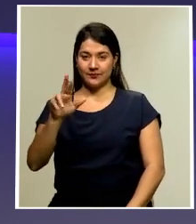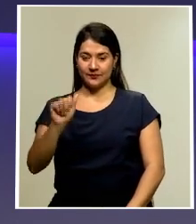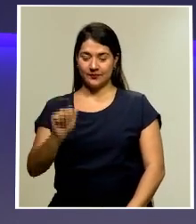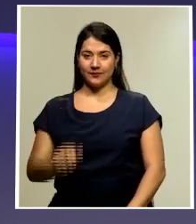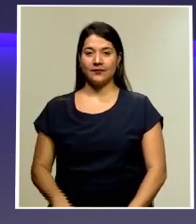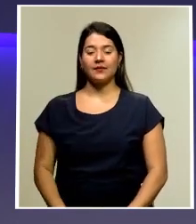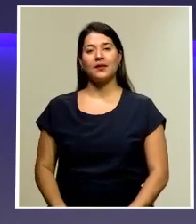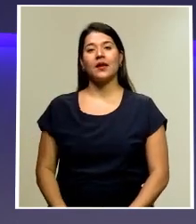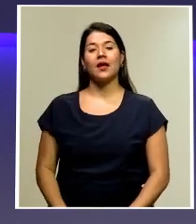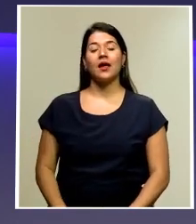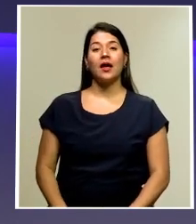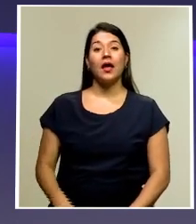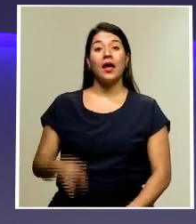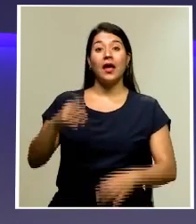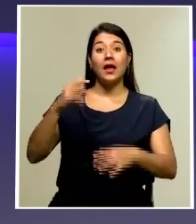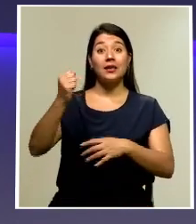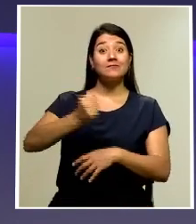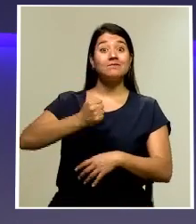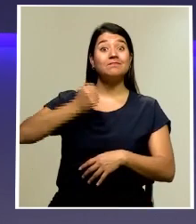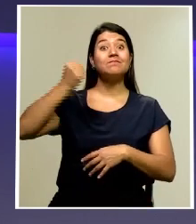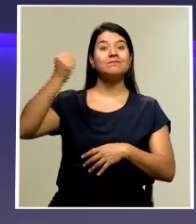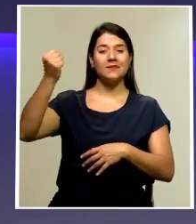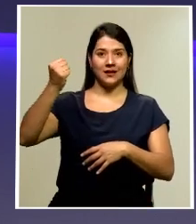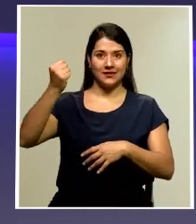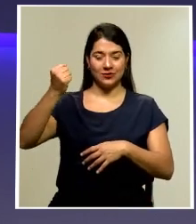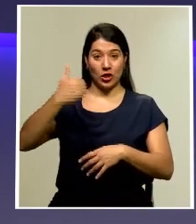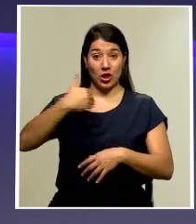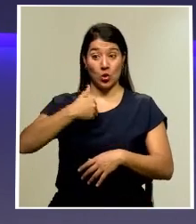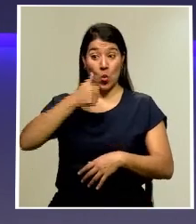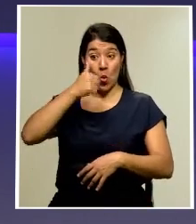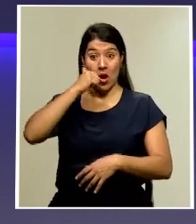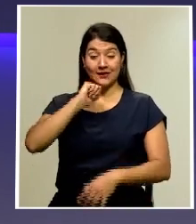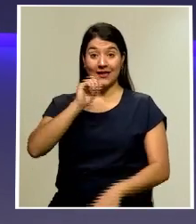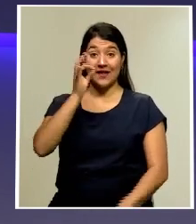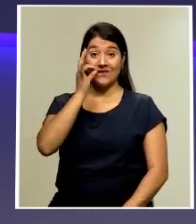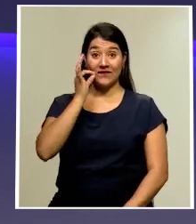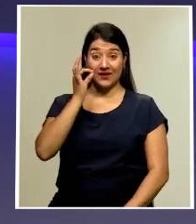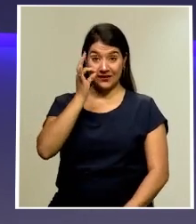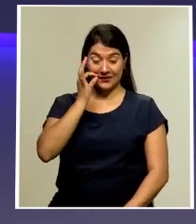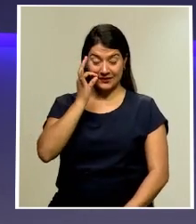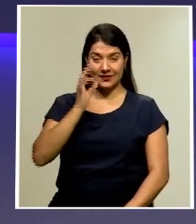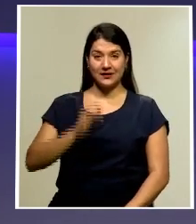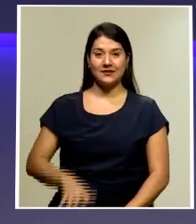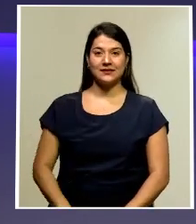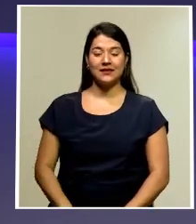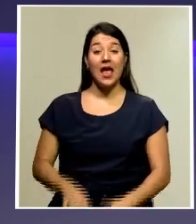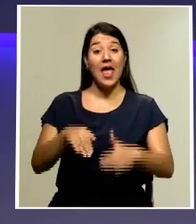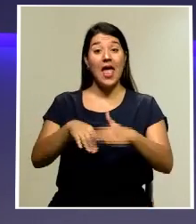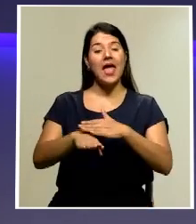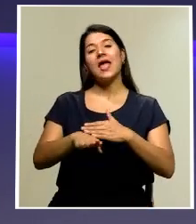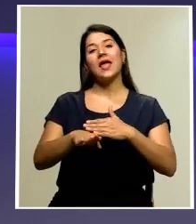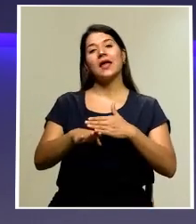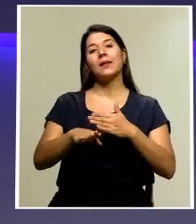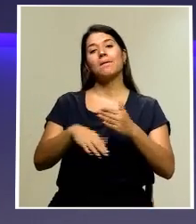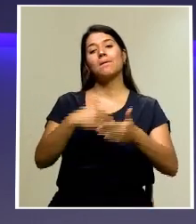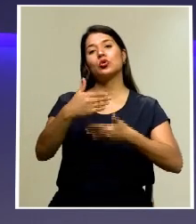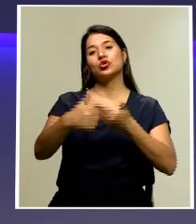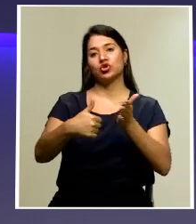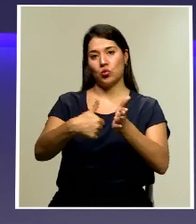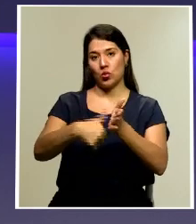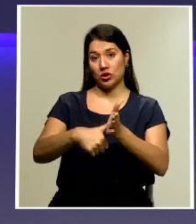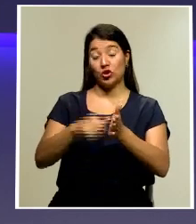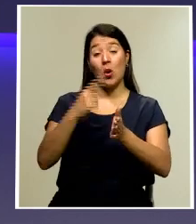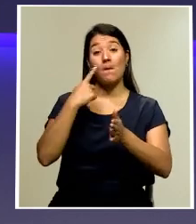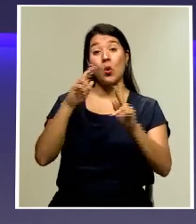El holgado triunfo electoral que protagonizó anoche José María Figueres Olsen en la convención interna del Partido